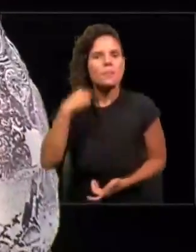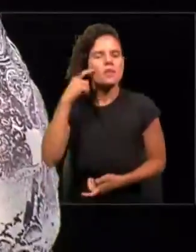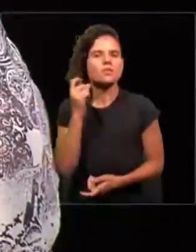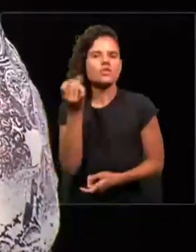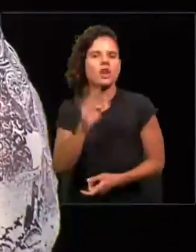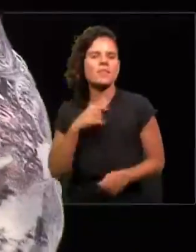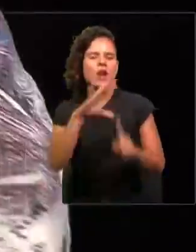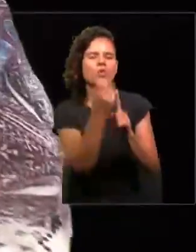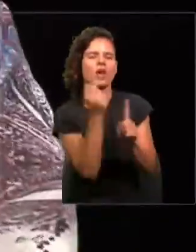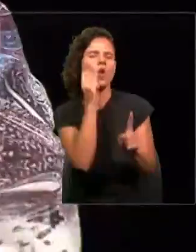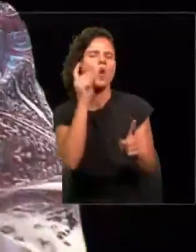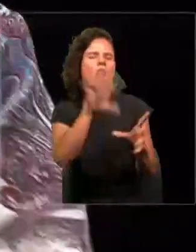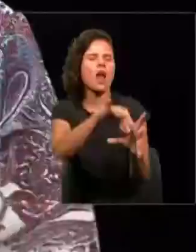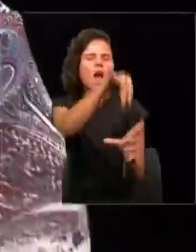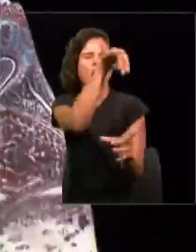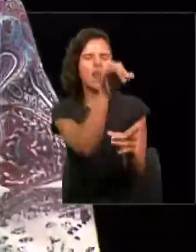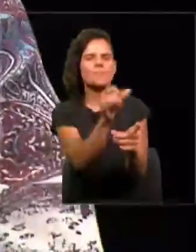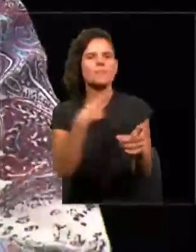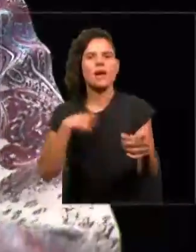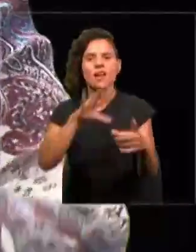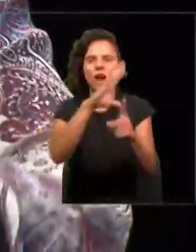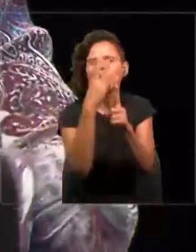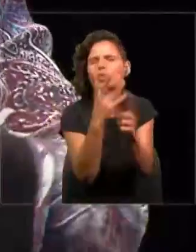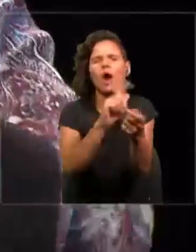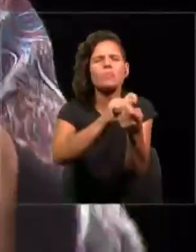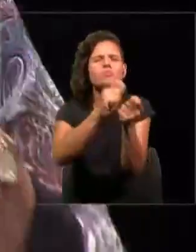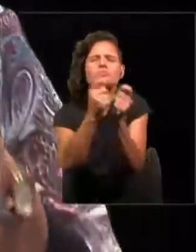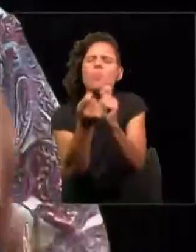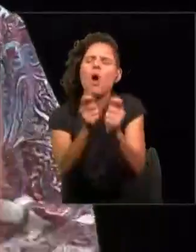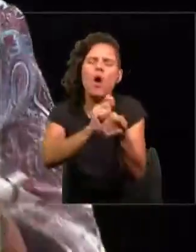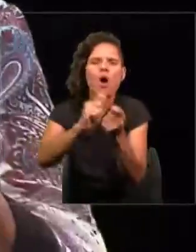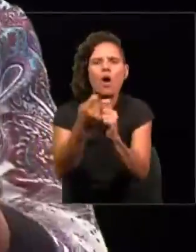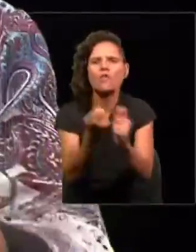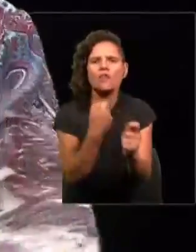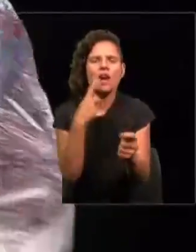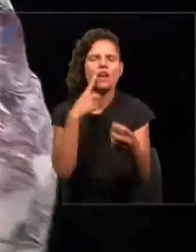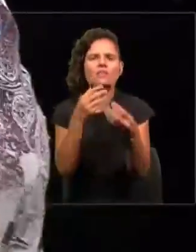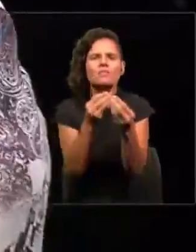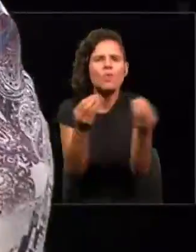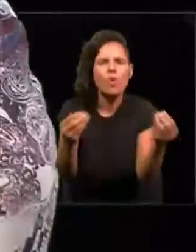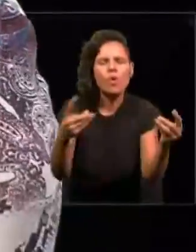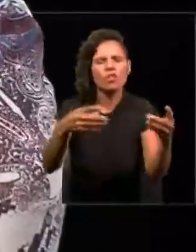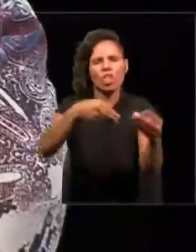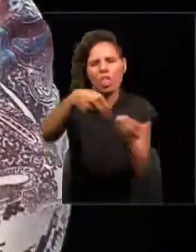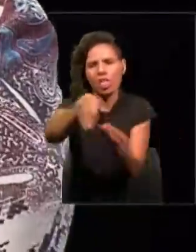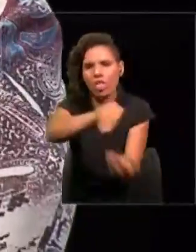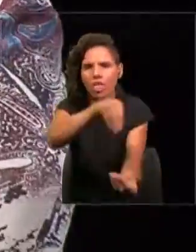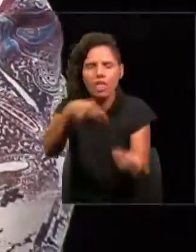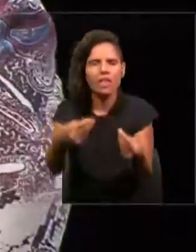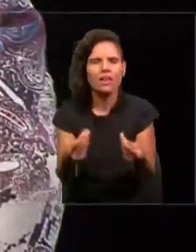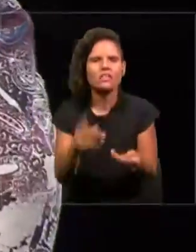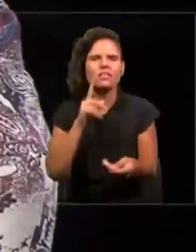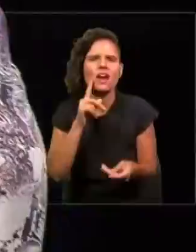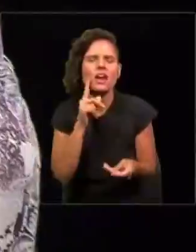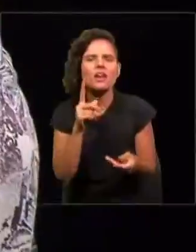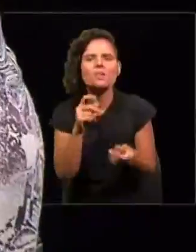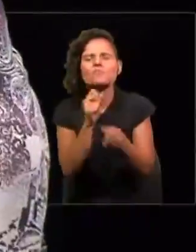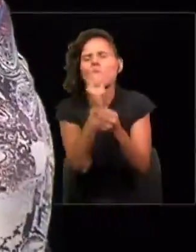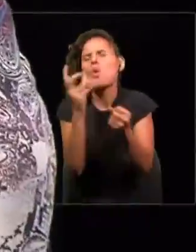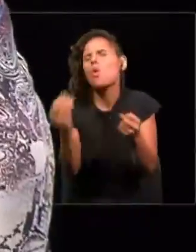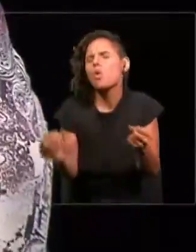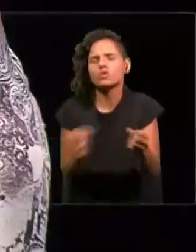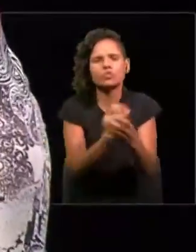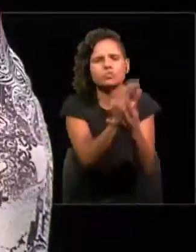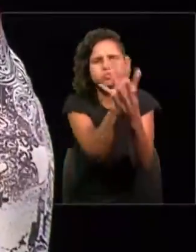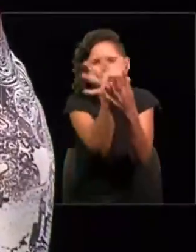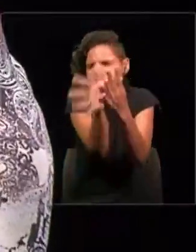esencialicemos la cultura. La cultura es móvil, es absolutamente poliédrica, tiene muchos vericuetos y